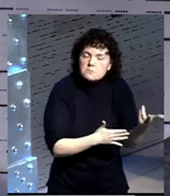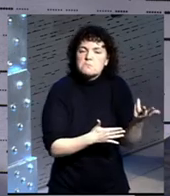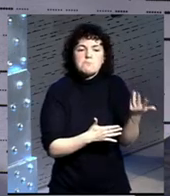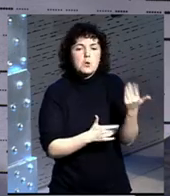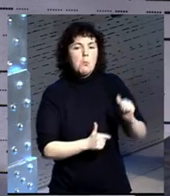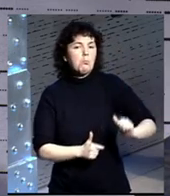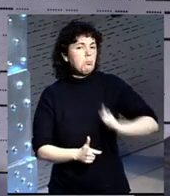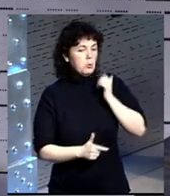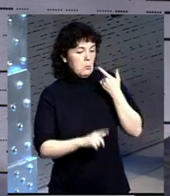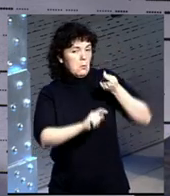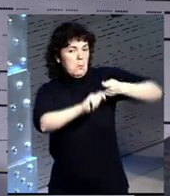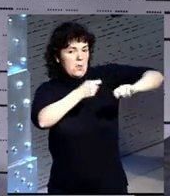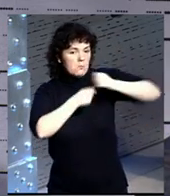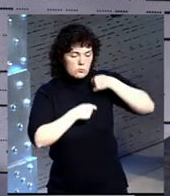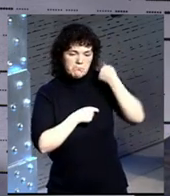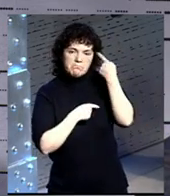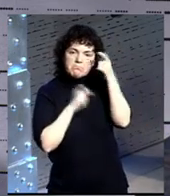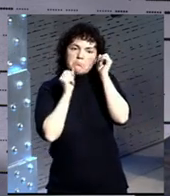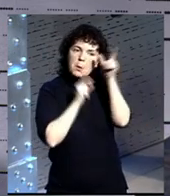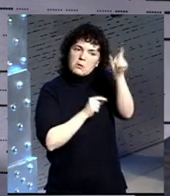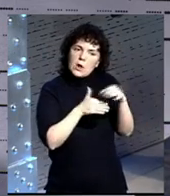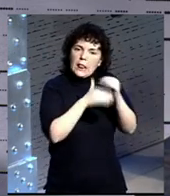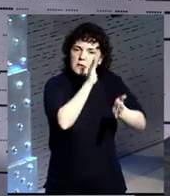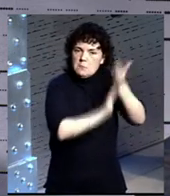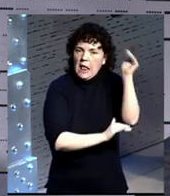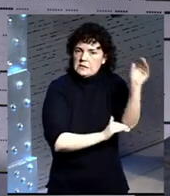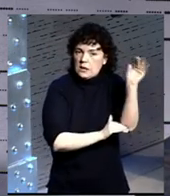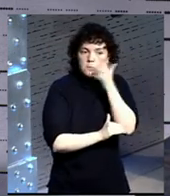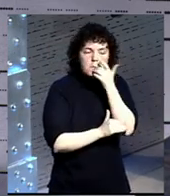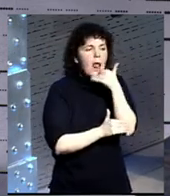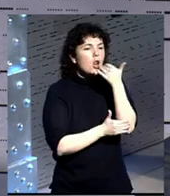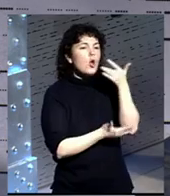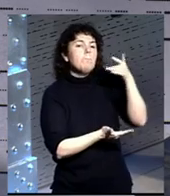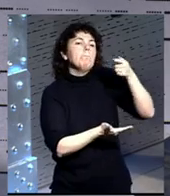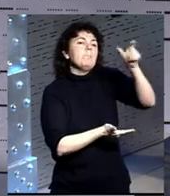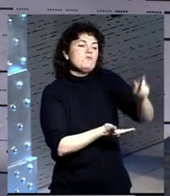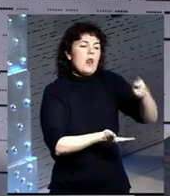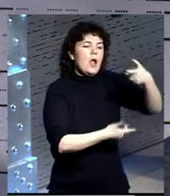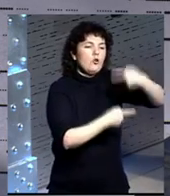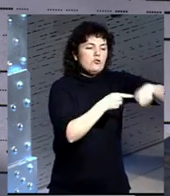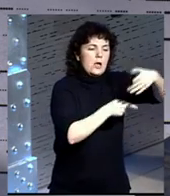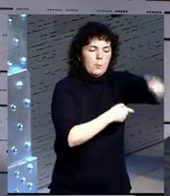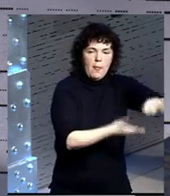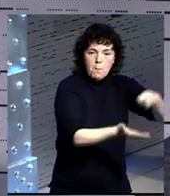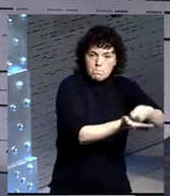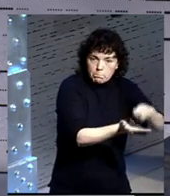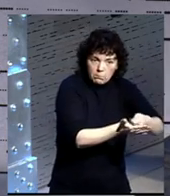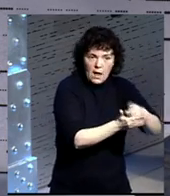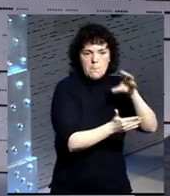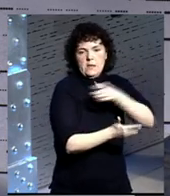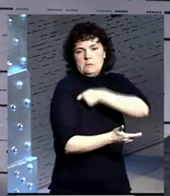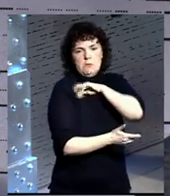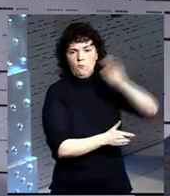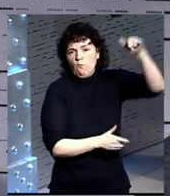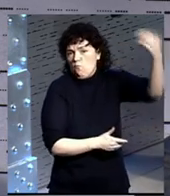oportunidad es de venderlo cuando detectamos que está en el extranjero. Por ejemplo, cuando el cliente paga en un TPV en el extranjero o saca dinero fuera de España.